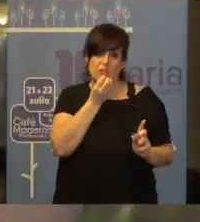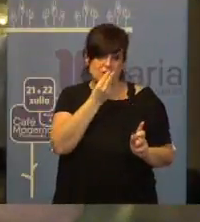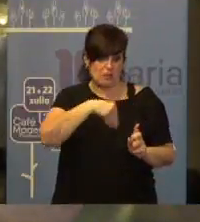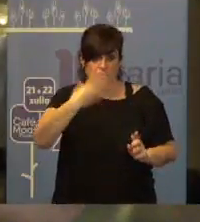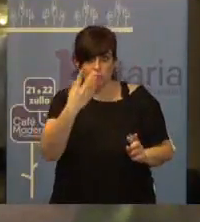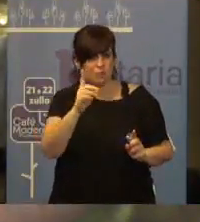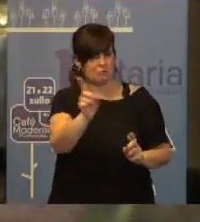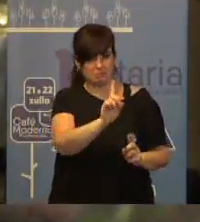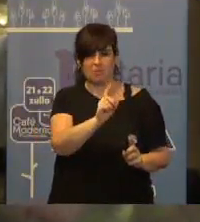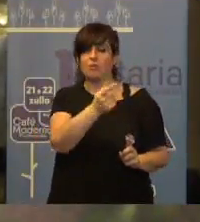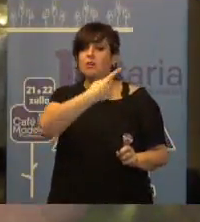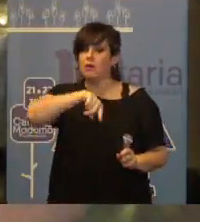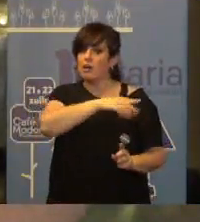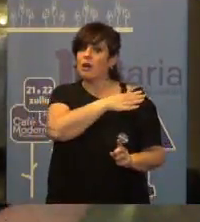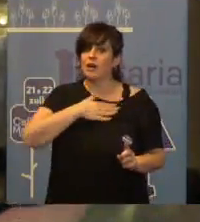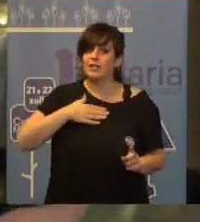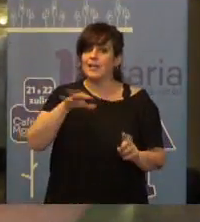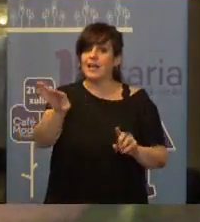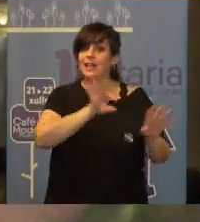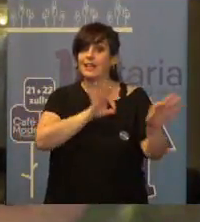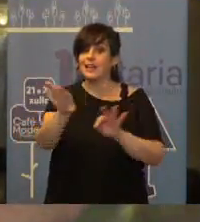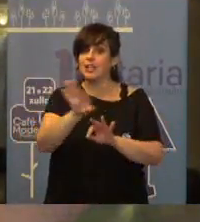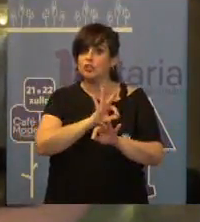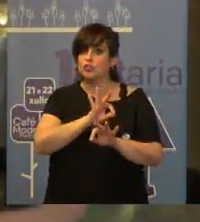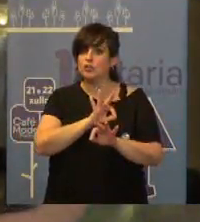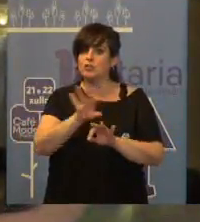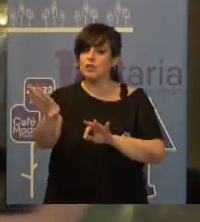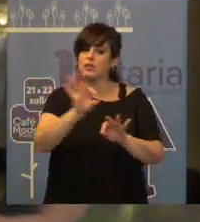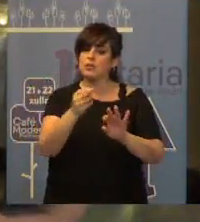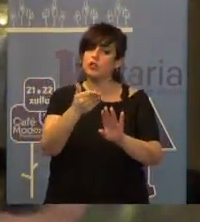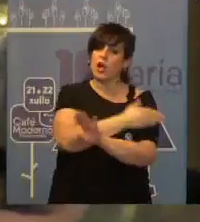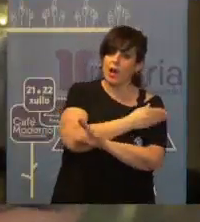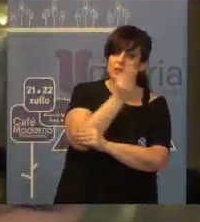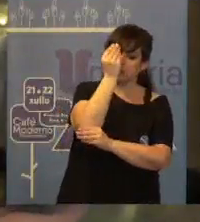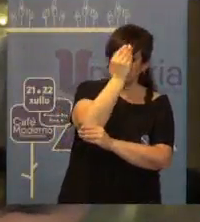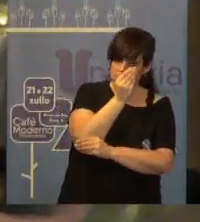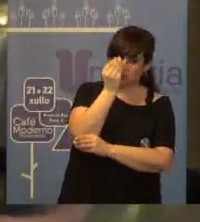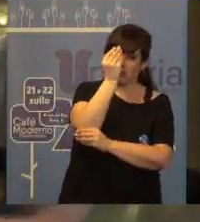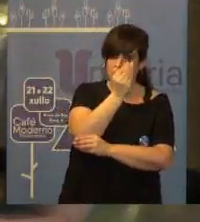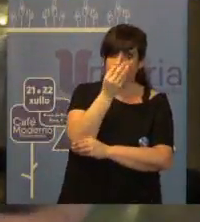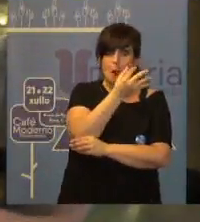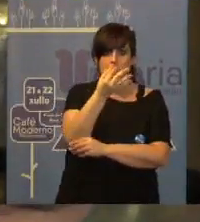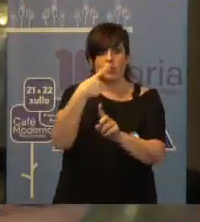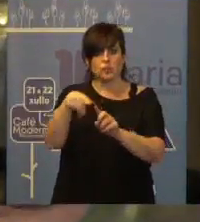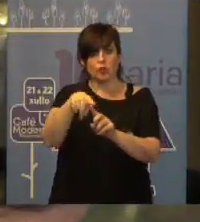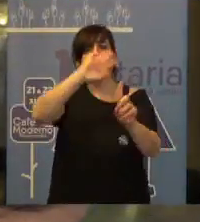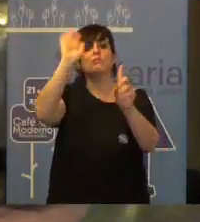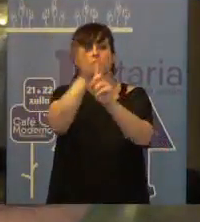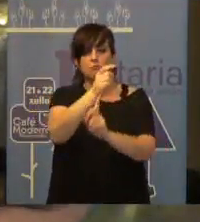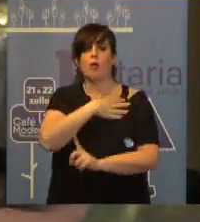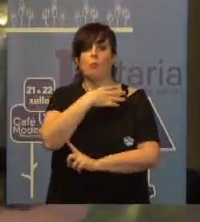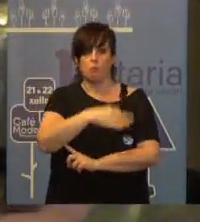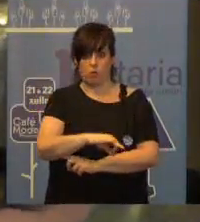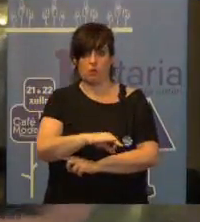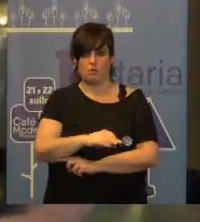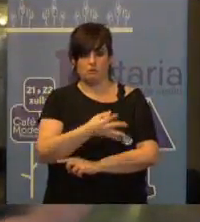concretamente as decisións que tome sean decisións meditadas en todo o seu alcance, incluídos os intereses que lesiona e os